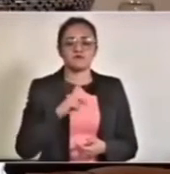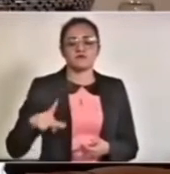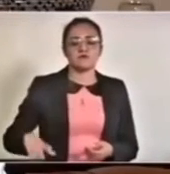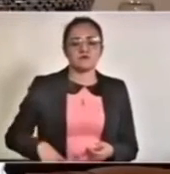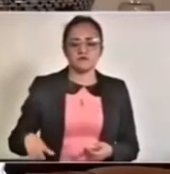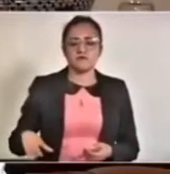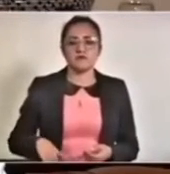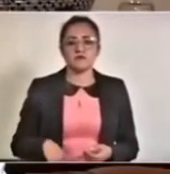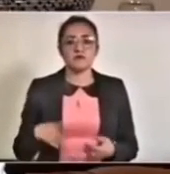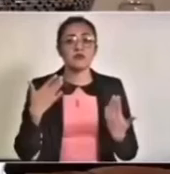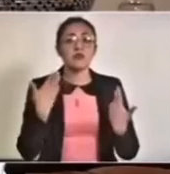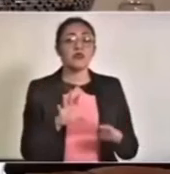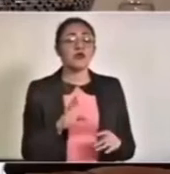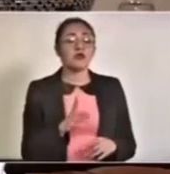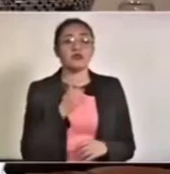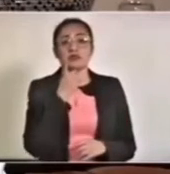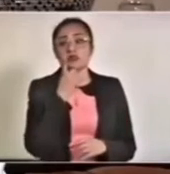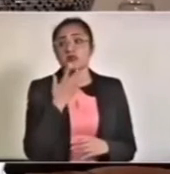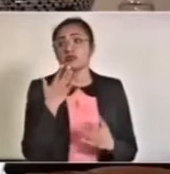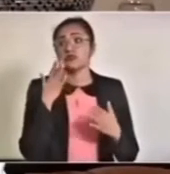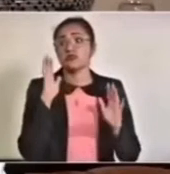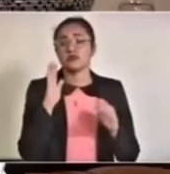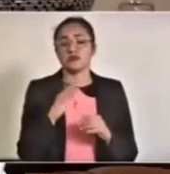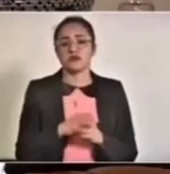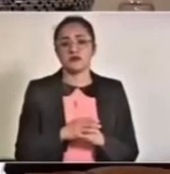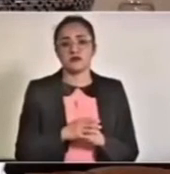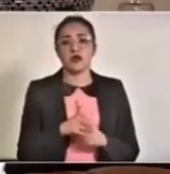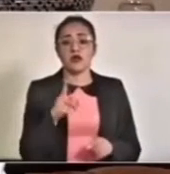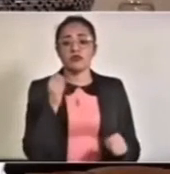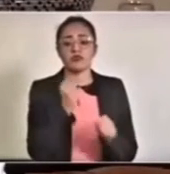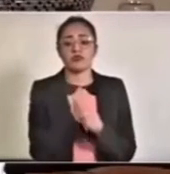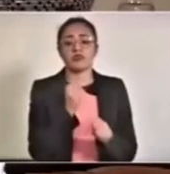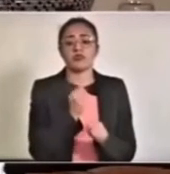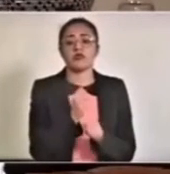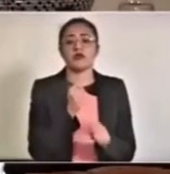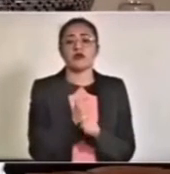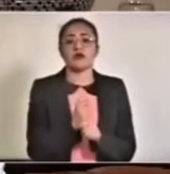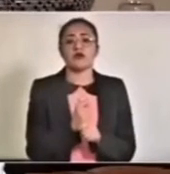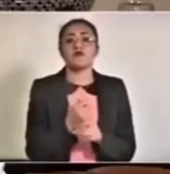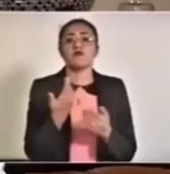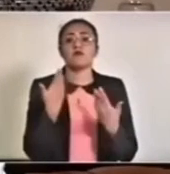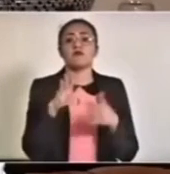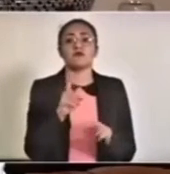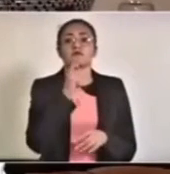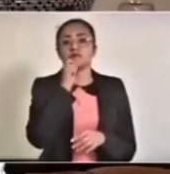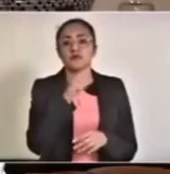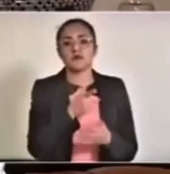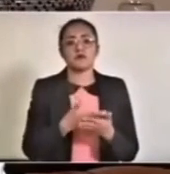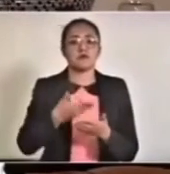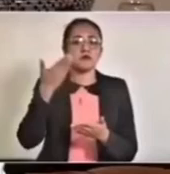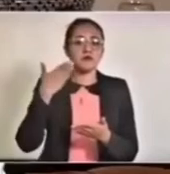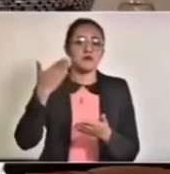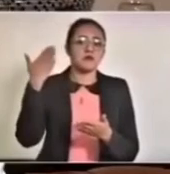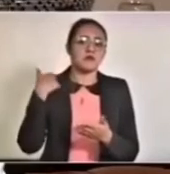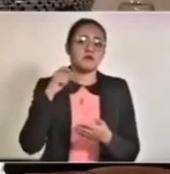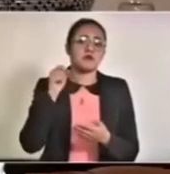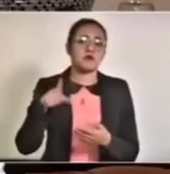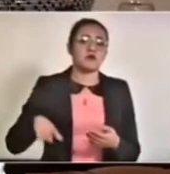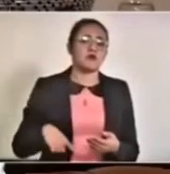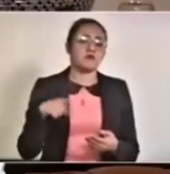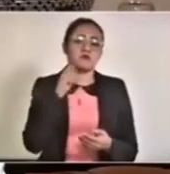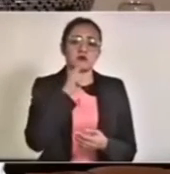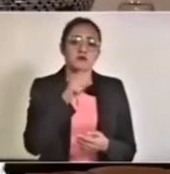aquel en el cual si el transporte fue lo mismo que ha sido en los demás gobiernos